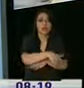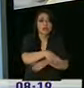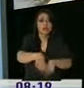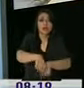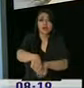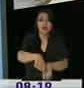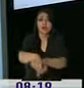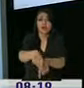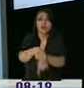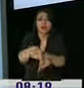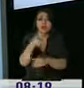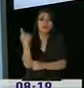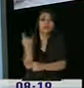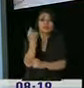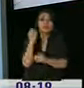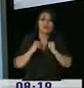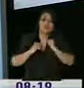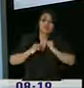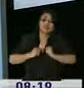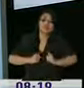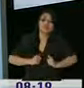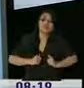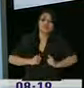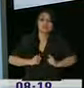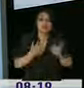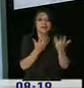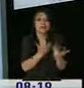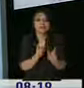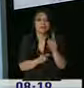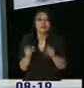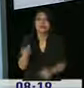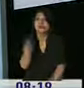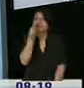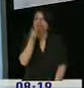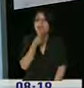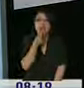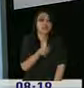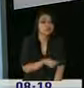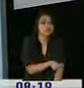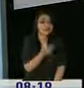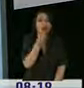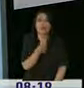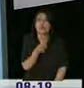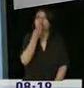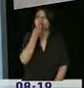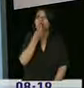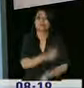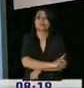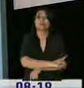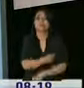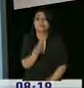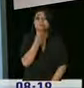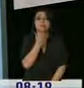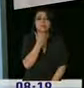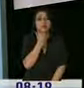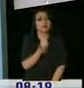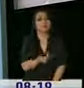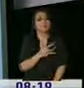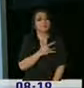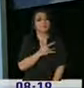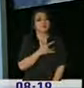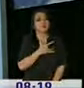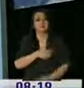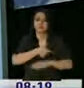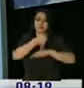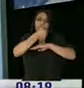solos, tristes, abandonados, esperando la solidaridad de alguien que se acerque con algo de comer. Así que autoridades, solicitamos